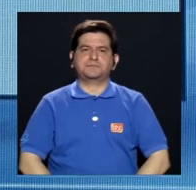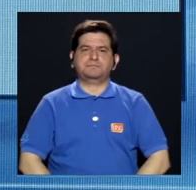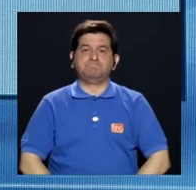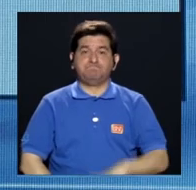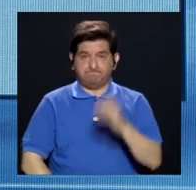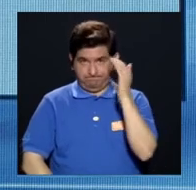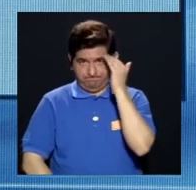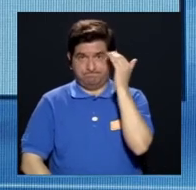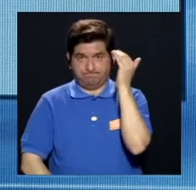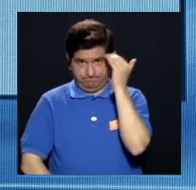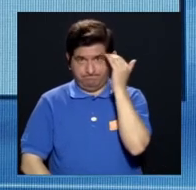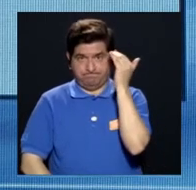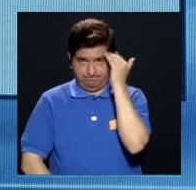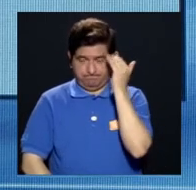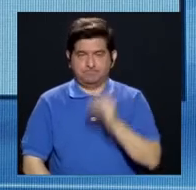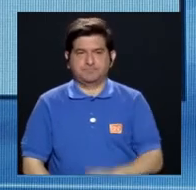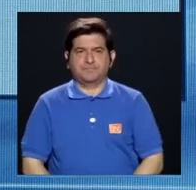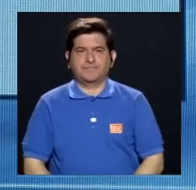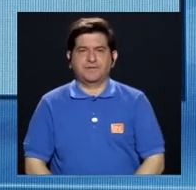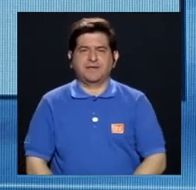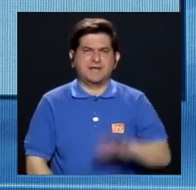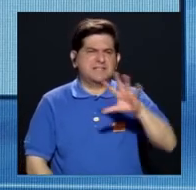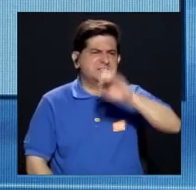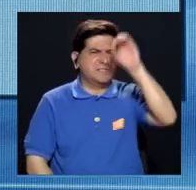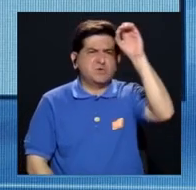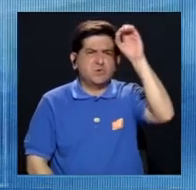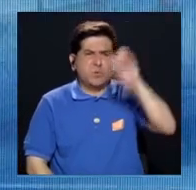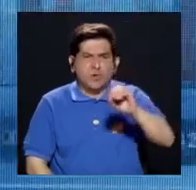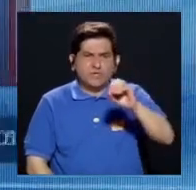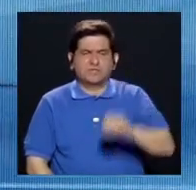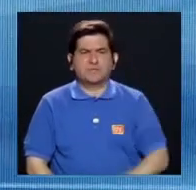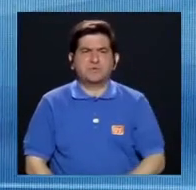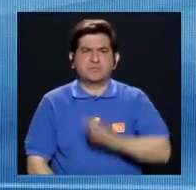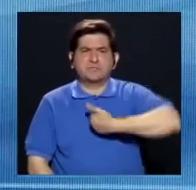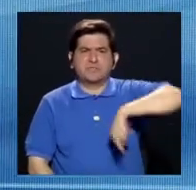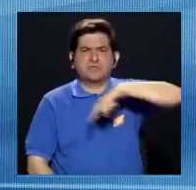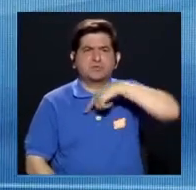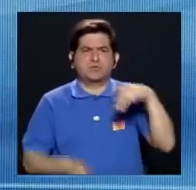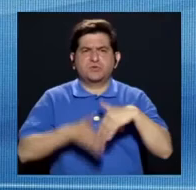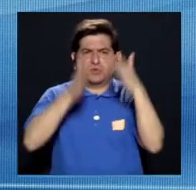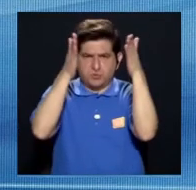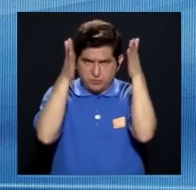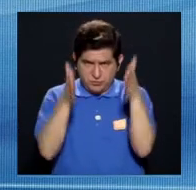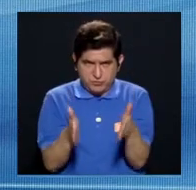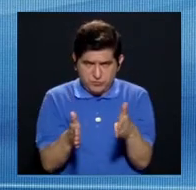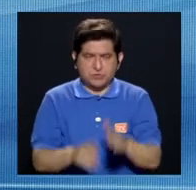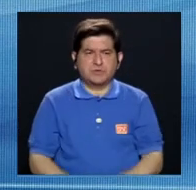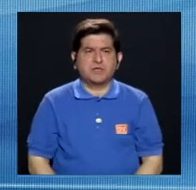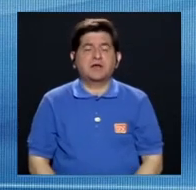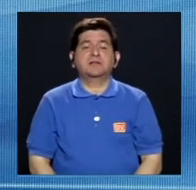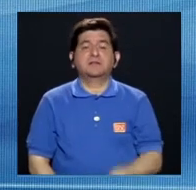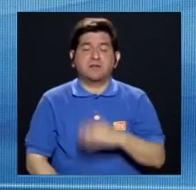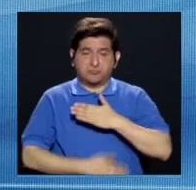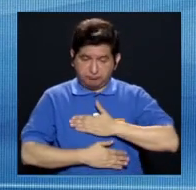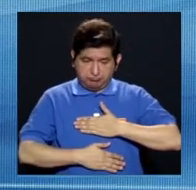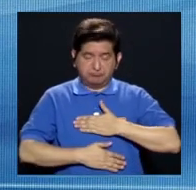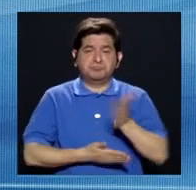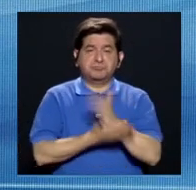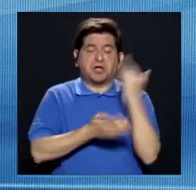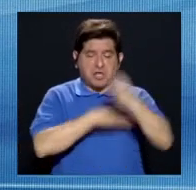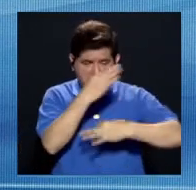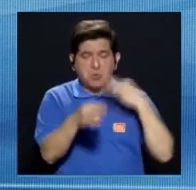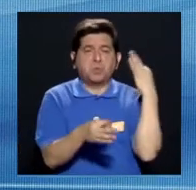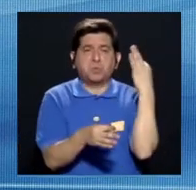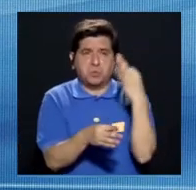Como sabemos, más del 50% de nuestro estudiantado goza de algún